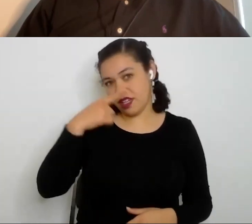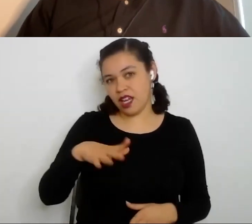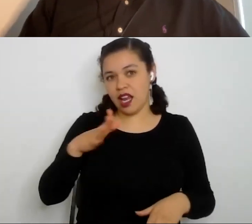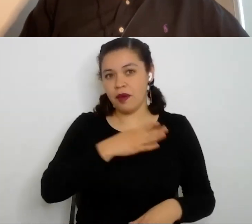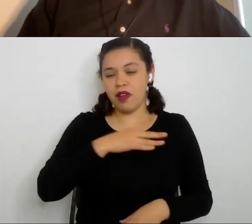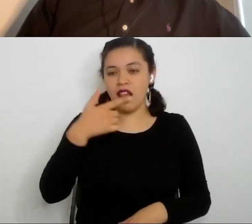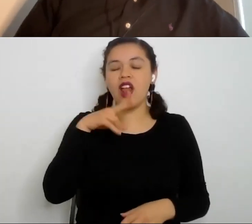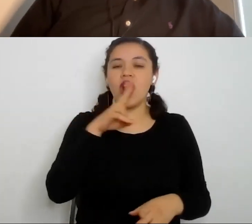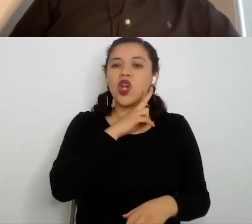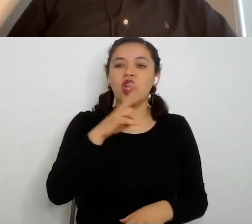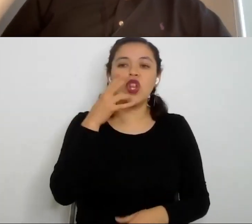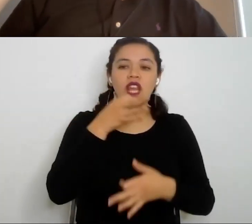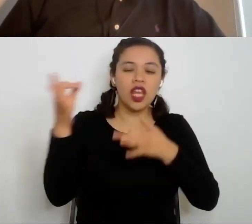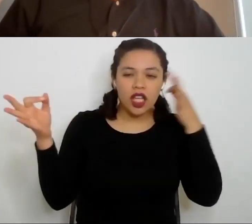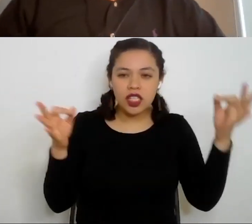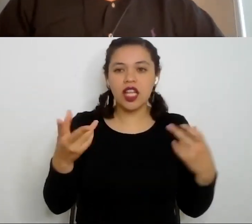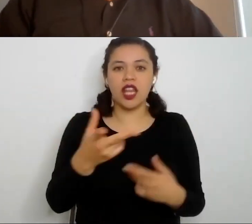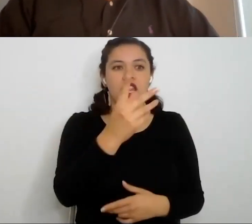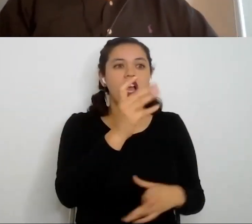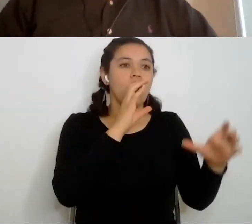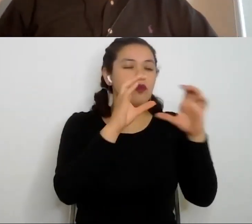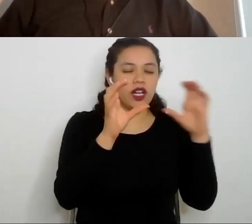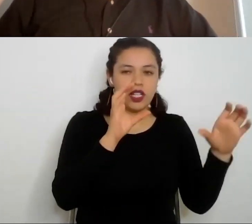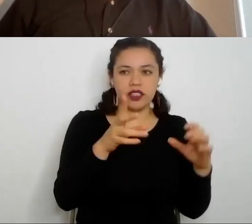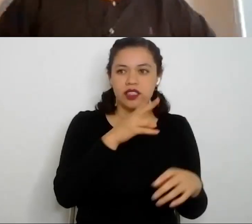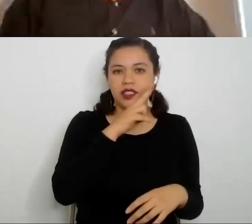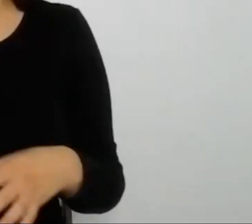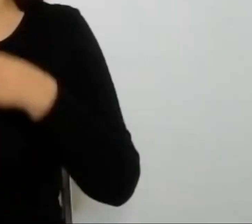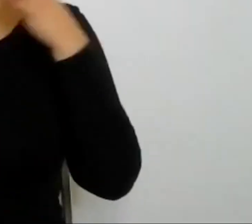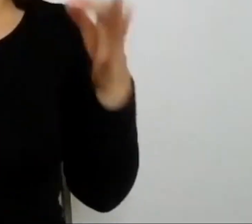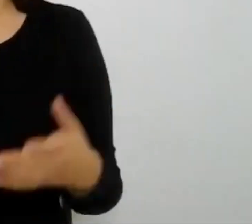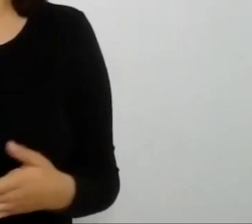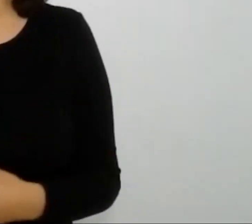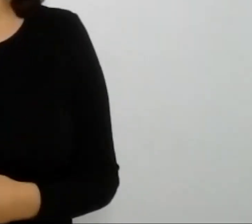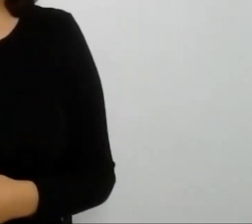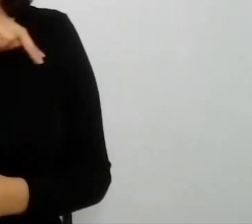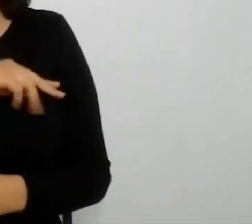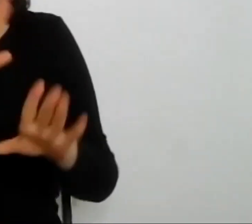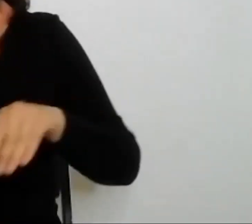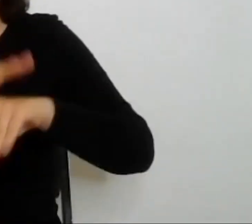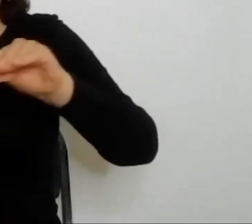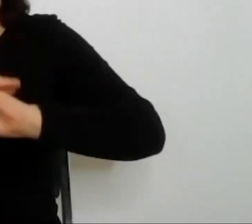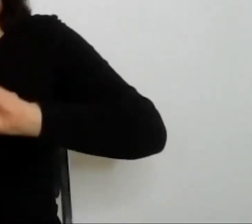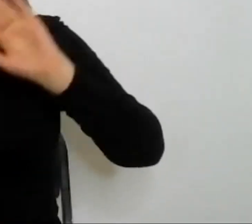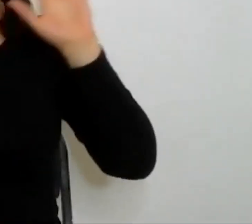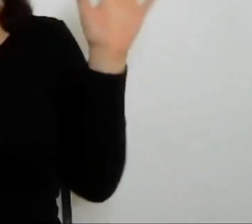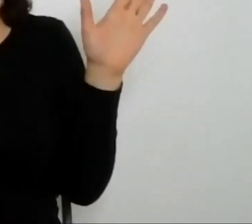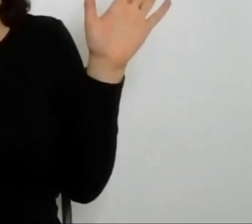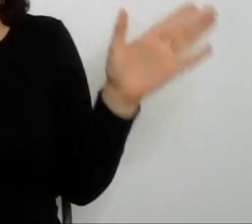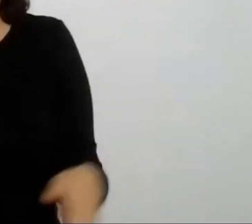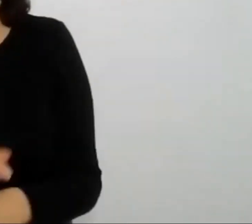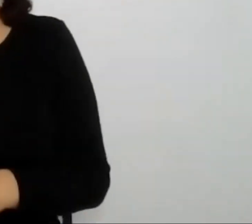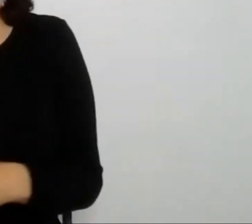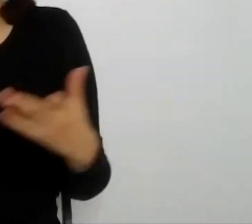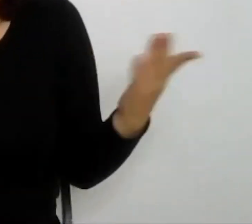noticias de los medios, ¿no?, de comunicación. Sin embargo, nos deja ver muy claramente que, bueno,